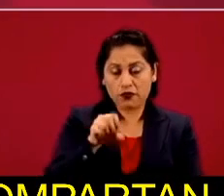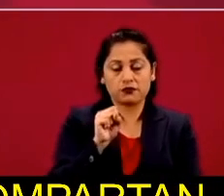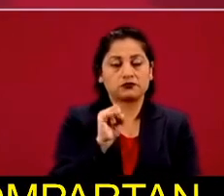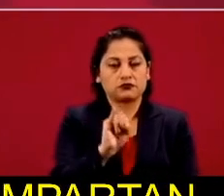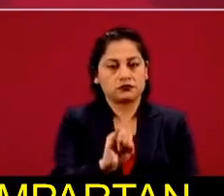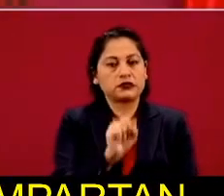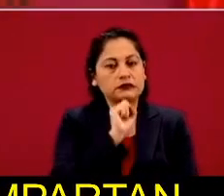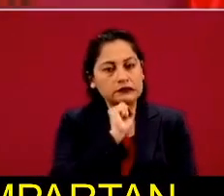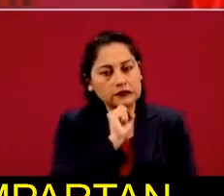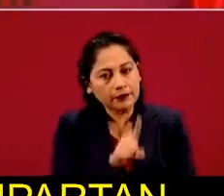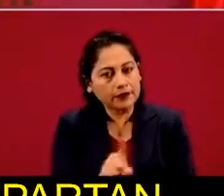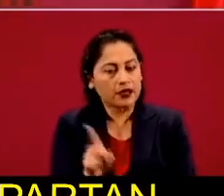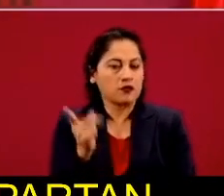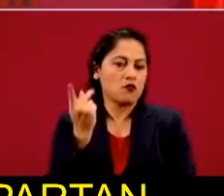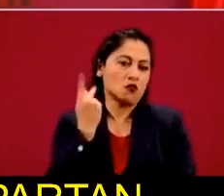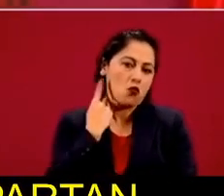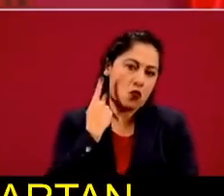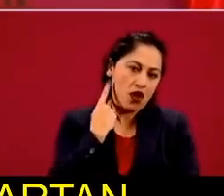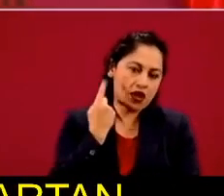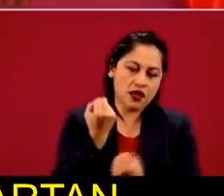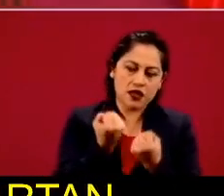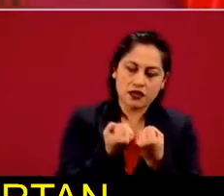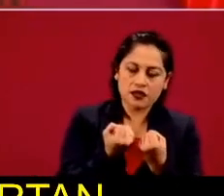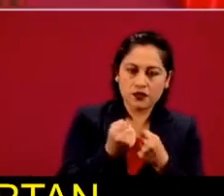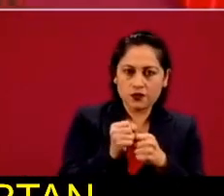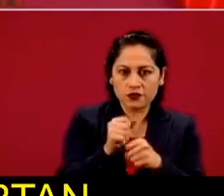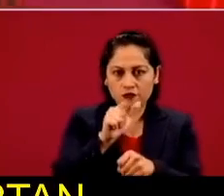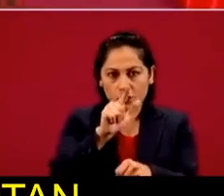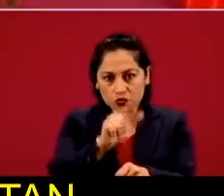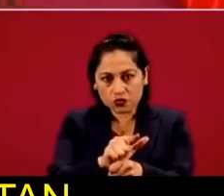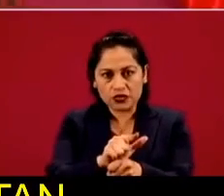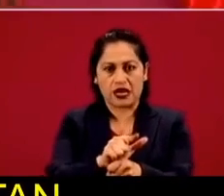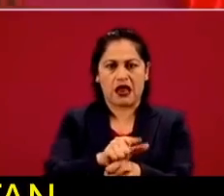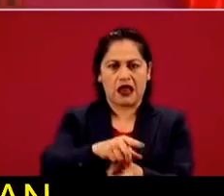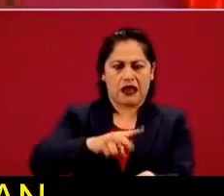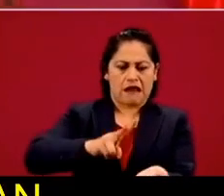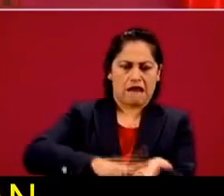fue político, social, de pérdida de